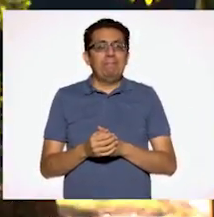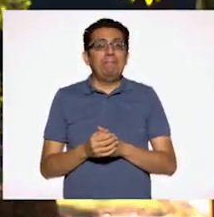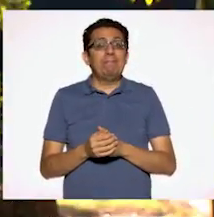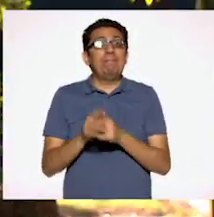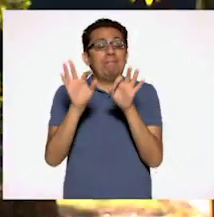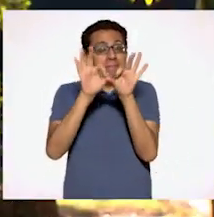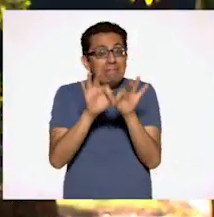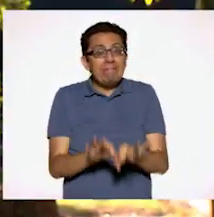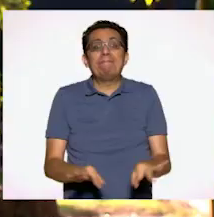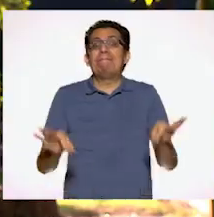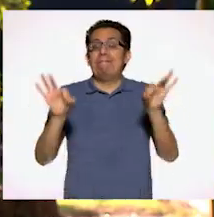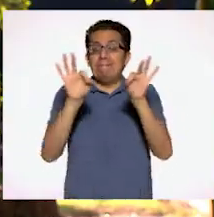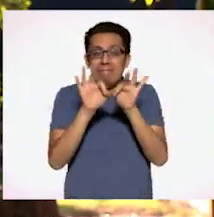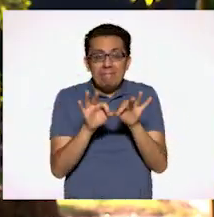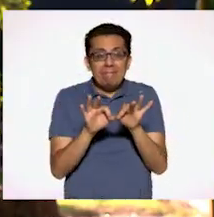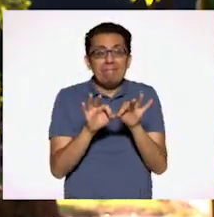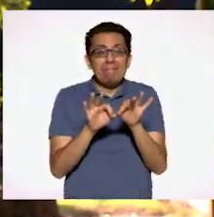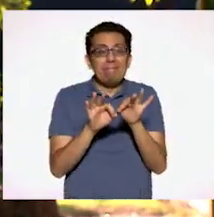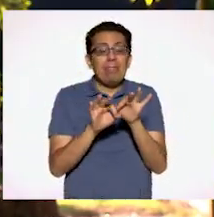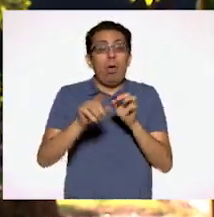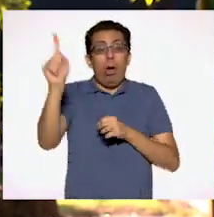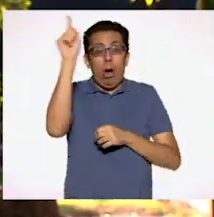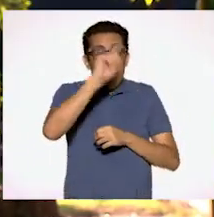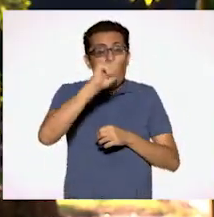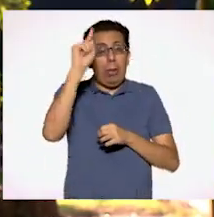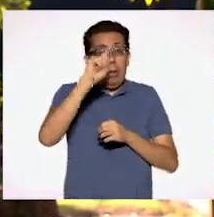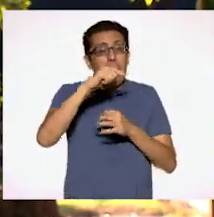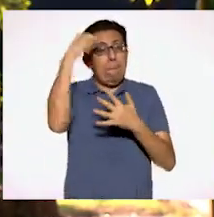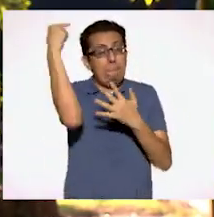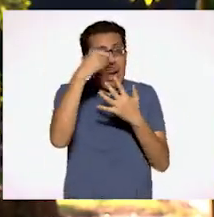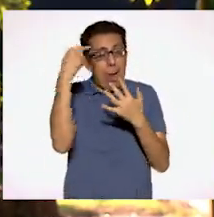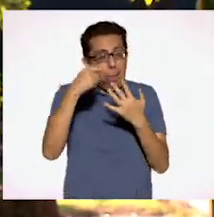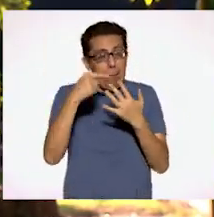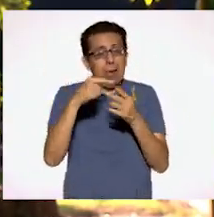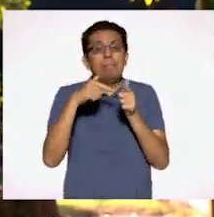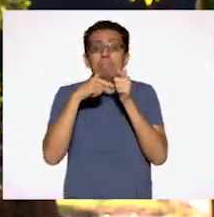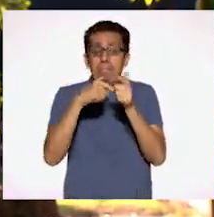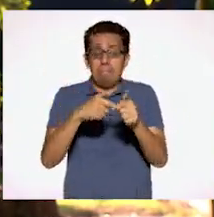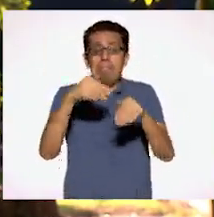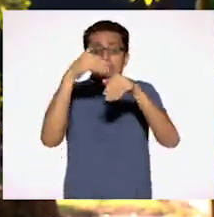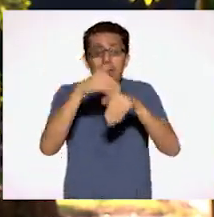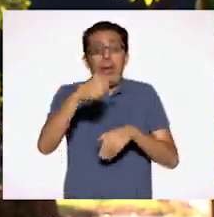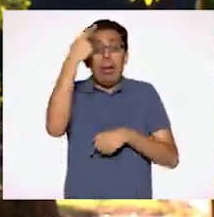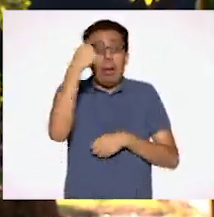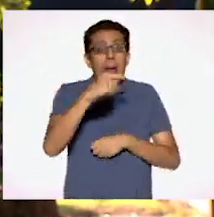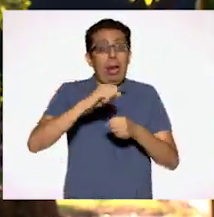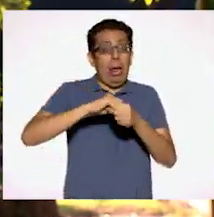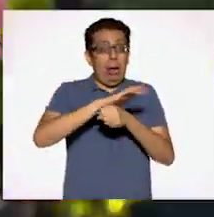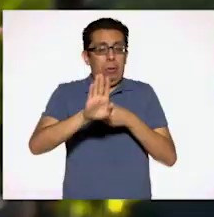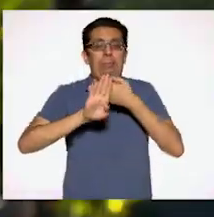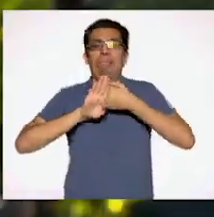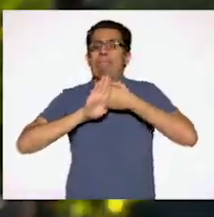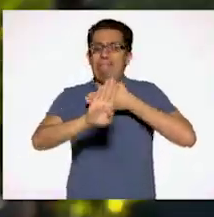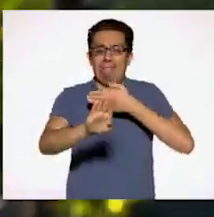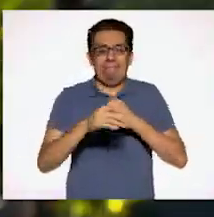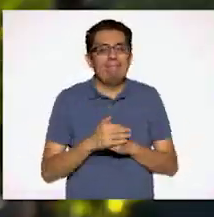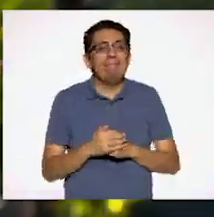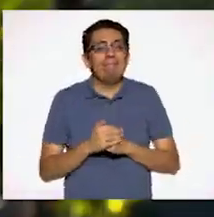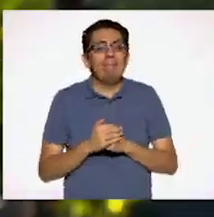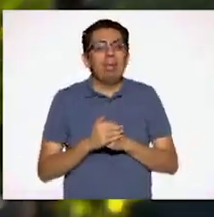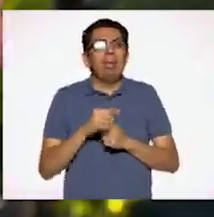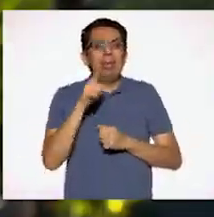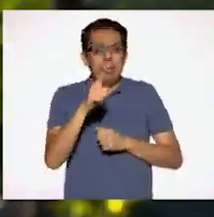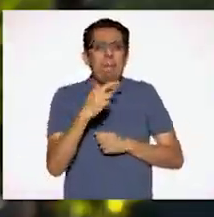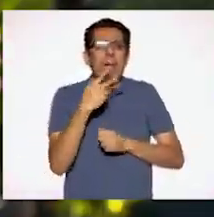Es muy importante continuar con las recomendaciones para evitar contagios de COVID. Trata de